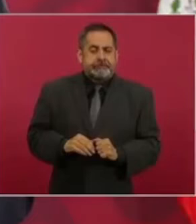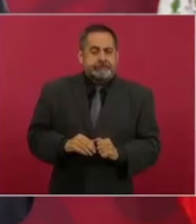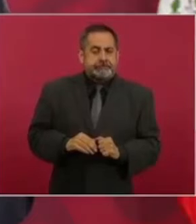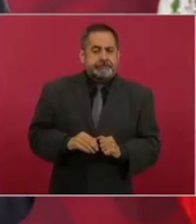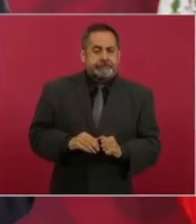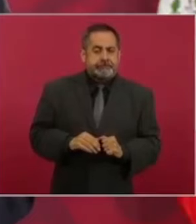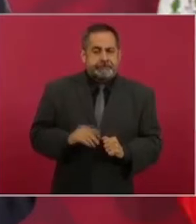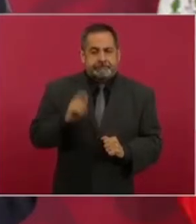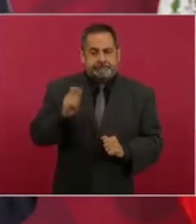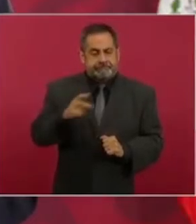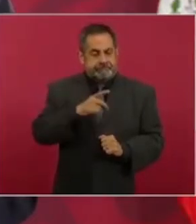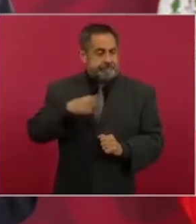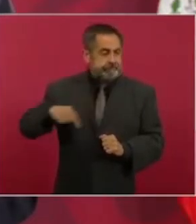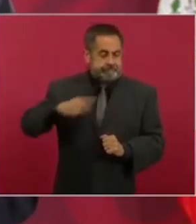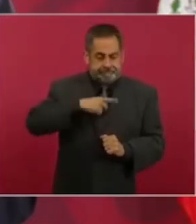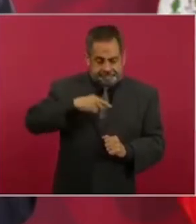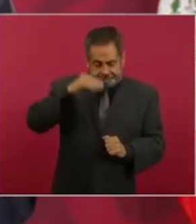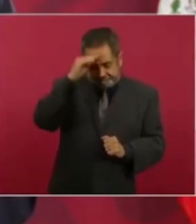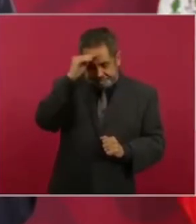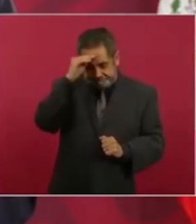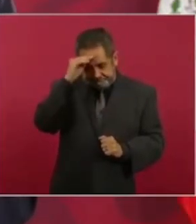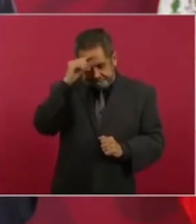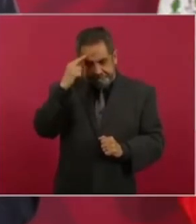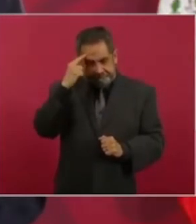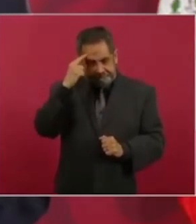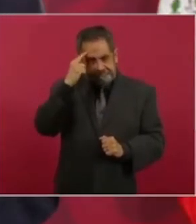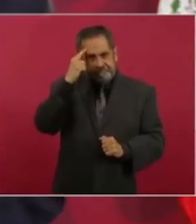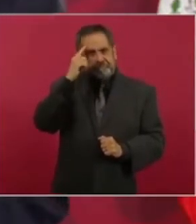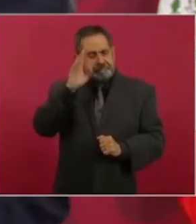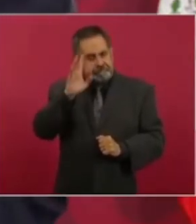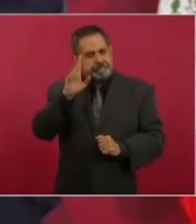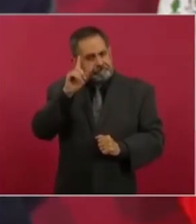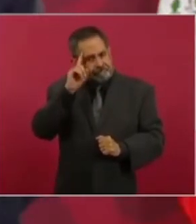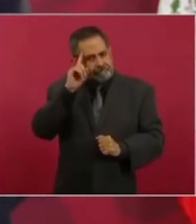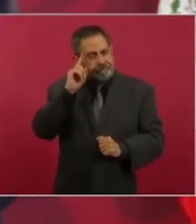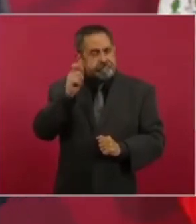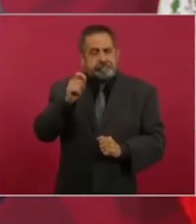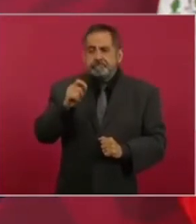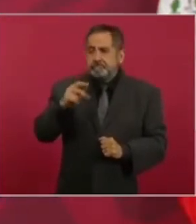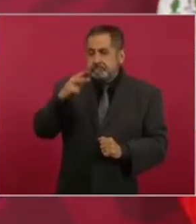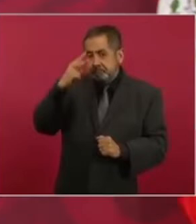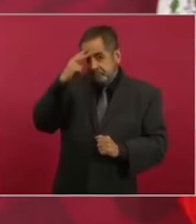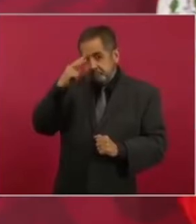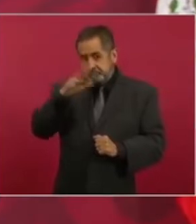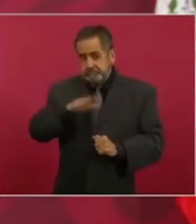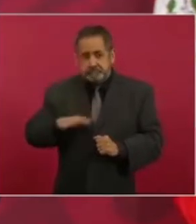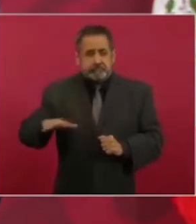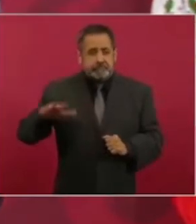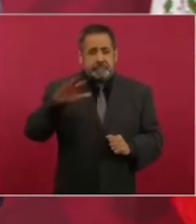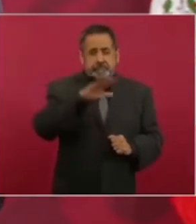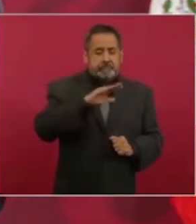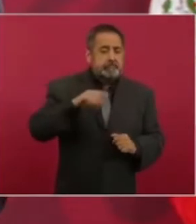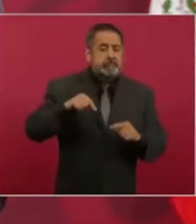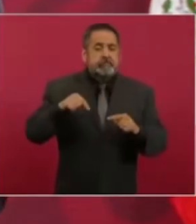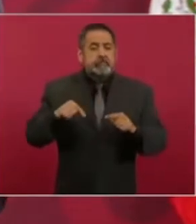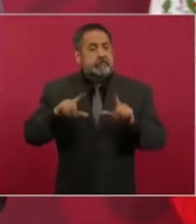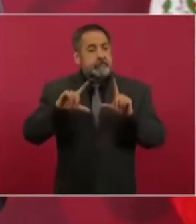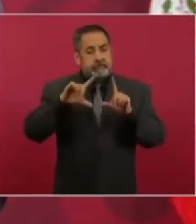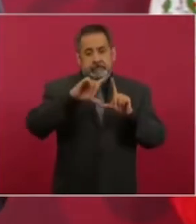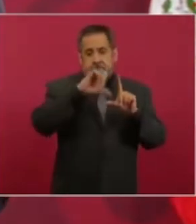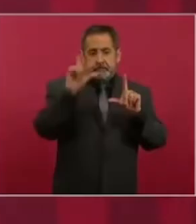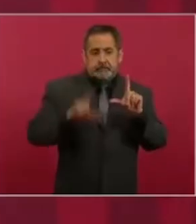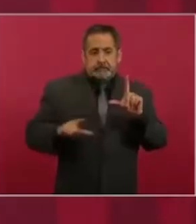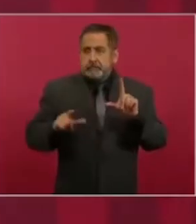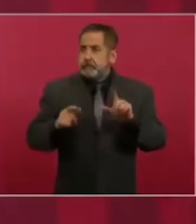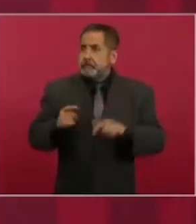tenerse en cuenta de que México, nuestro país, por primera vez